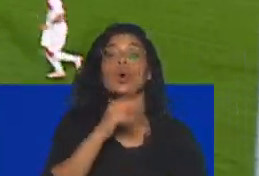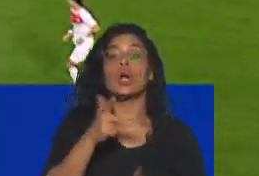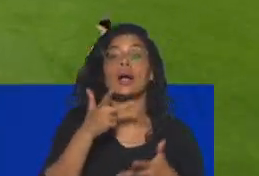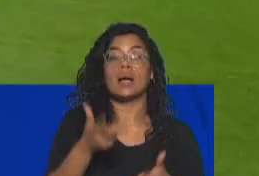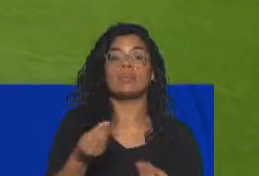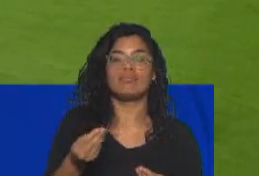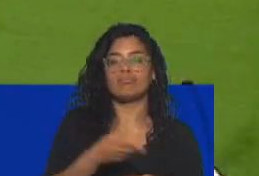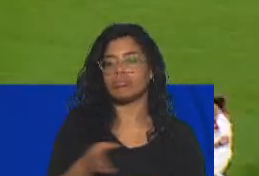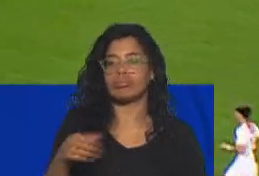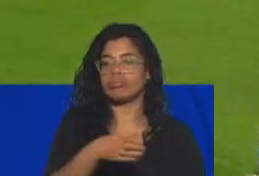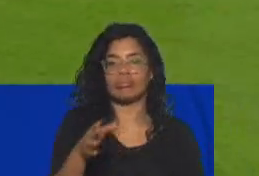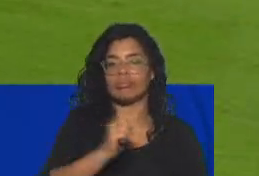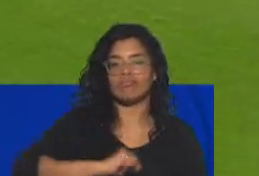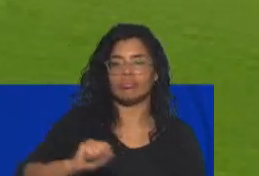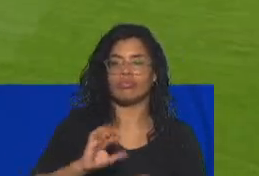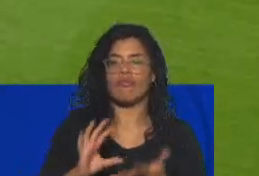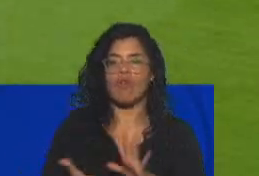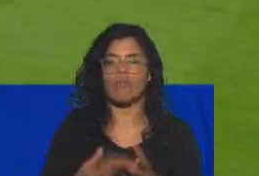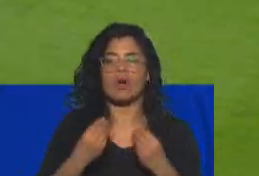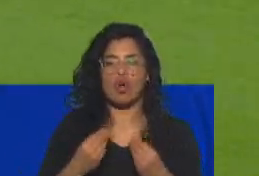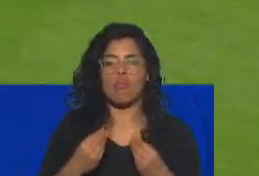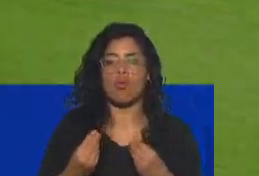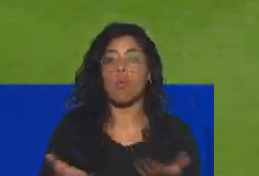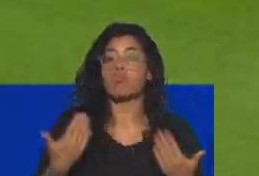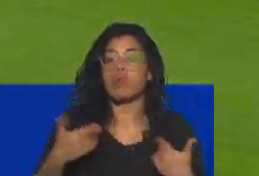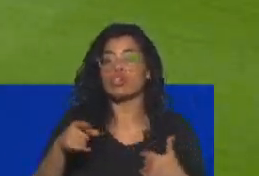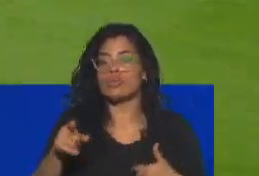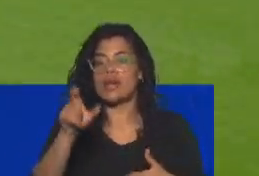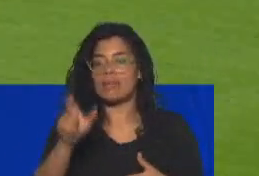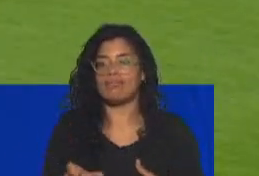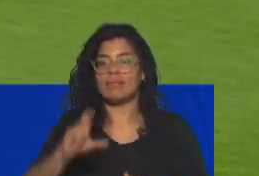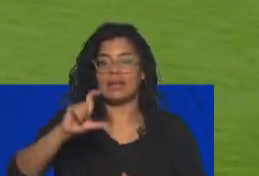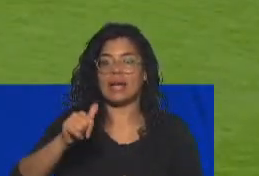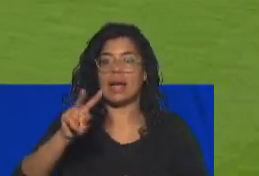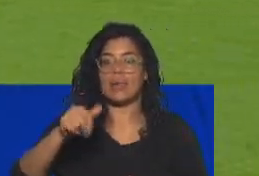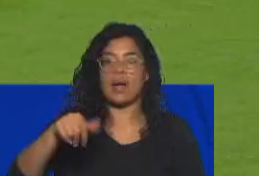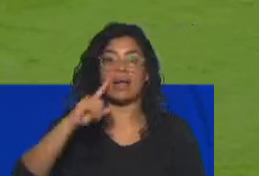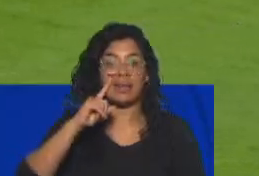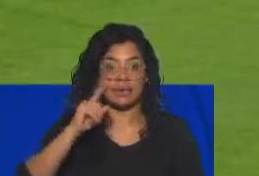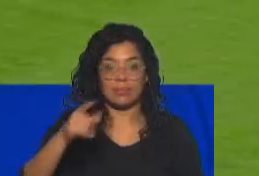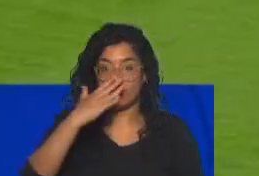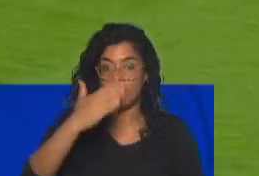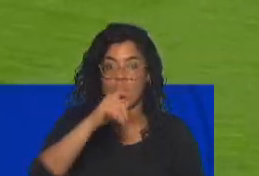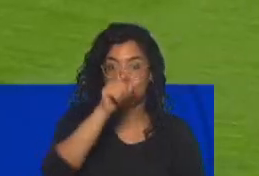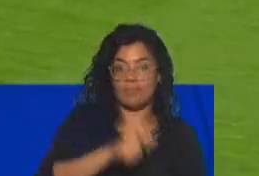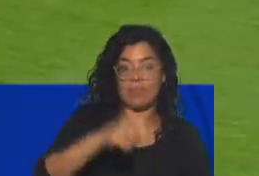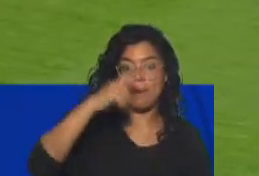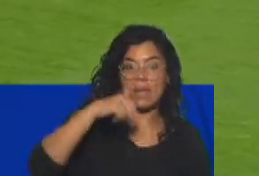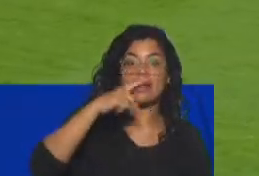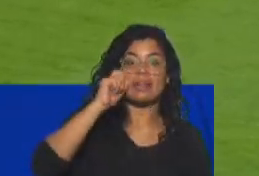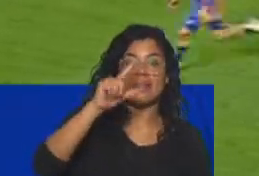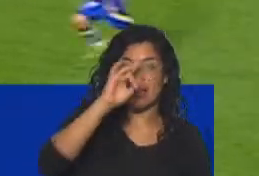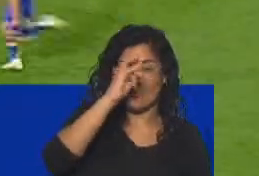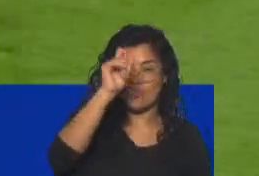a través de esa posibilidad que tuvo primero en los pies Cavani y después termina rubricando el uruguayo Merentiel. Este es el momento justo